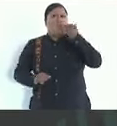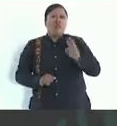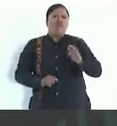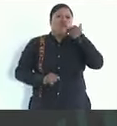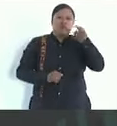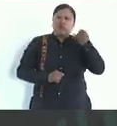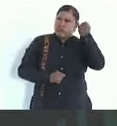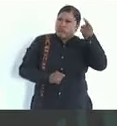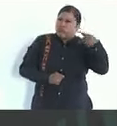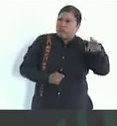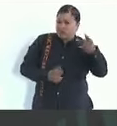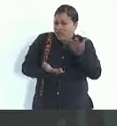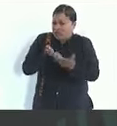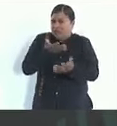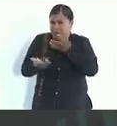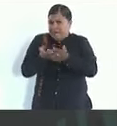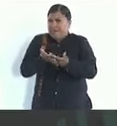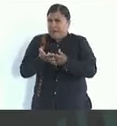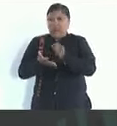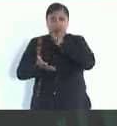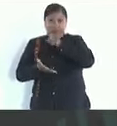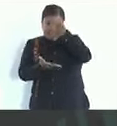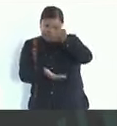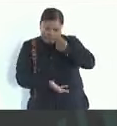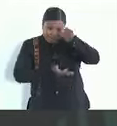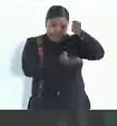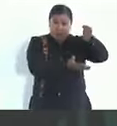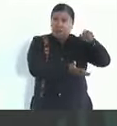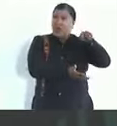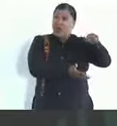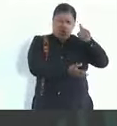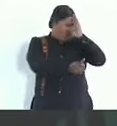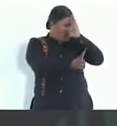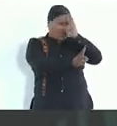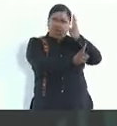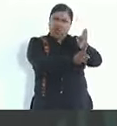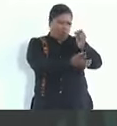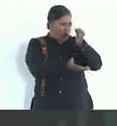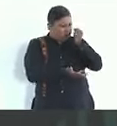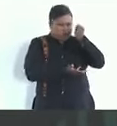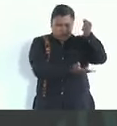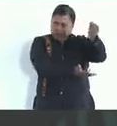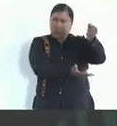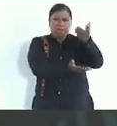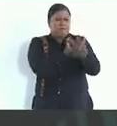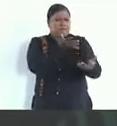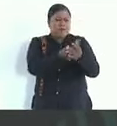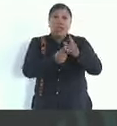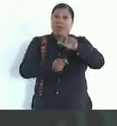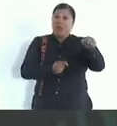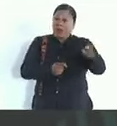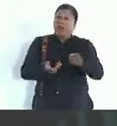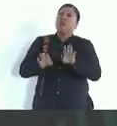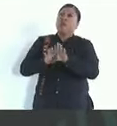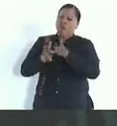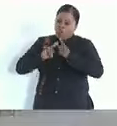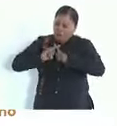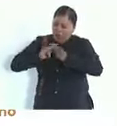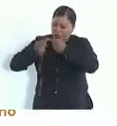Además, recibirán y administrarán directamente los recursos públicos y rendirán cuentas